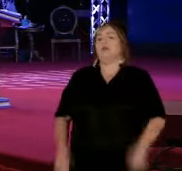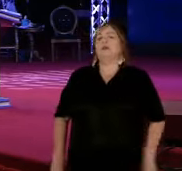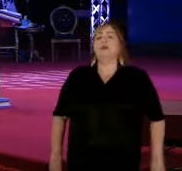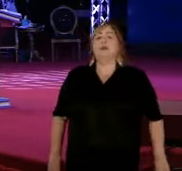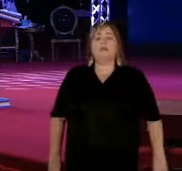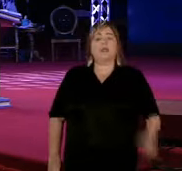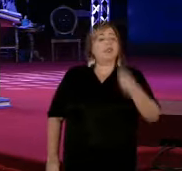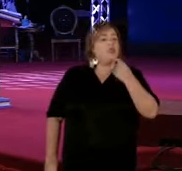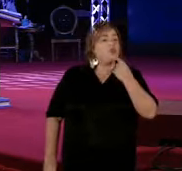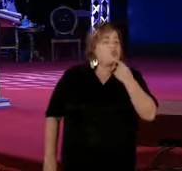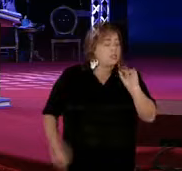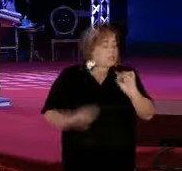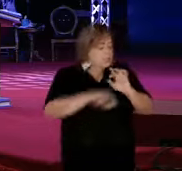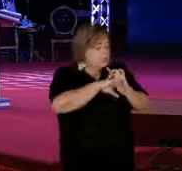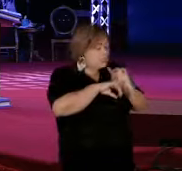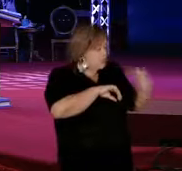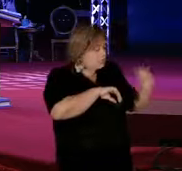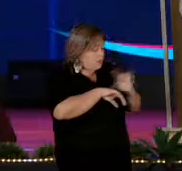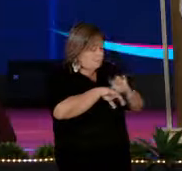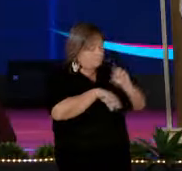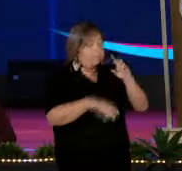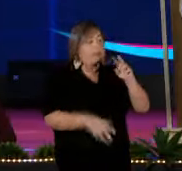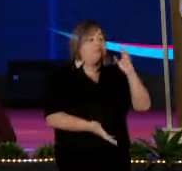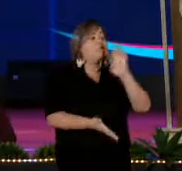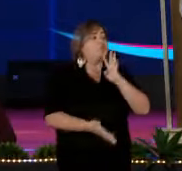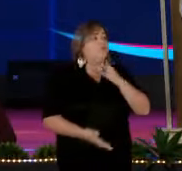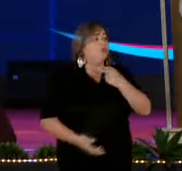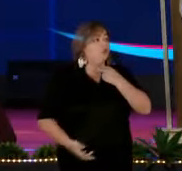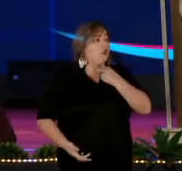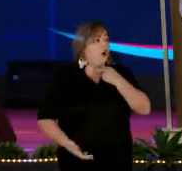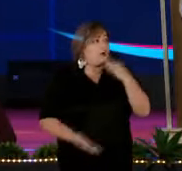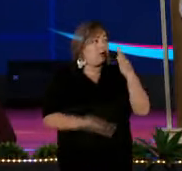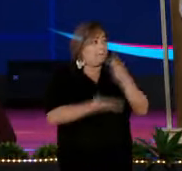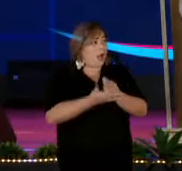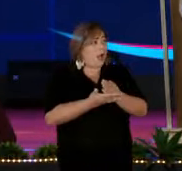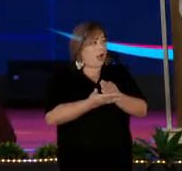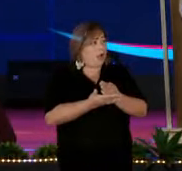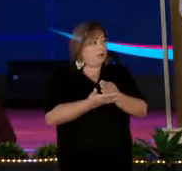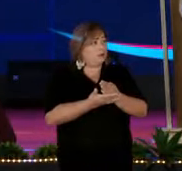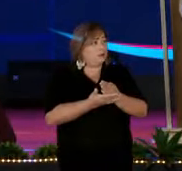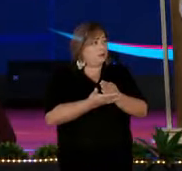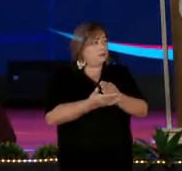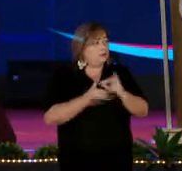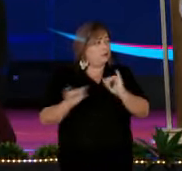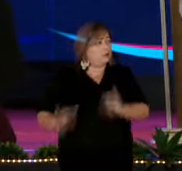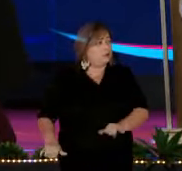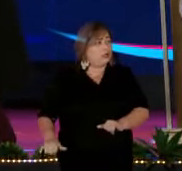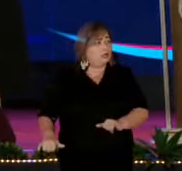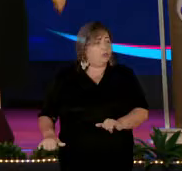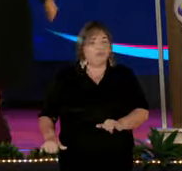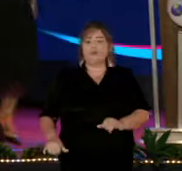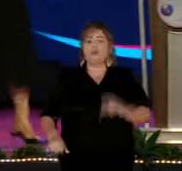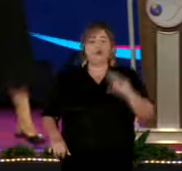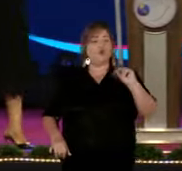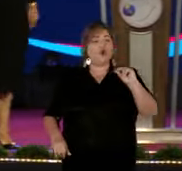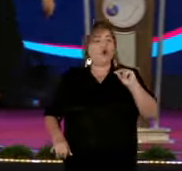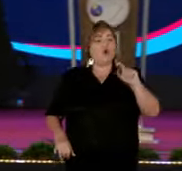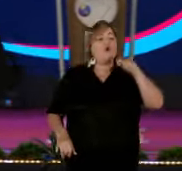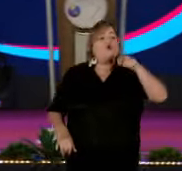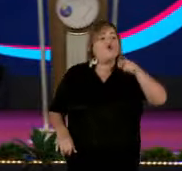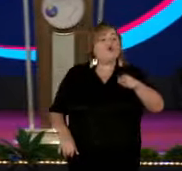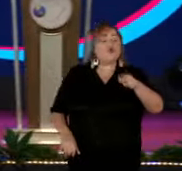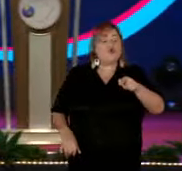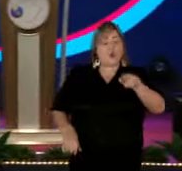se detendrán, se paralizarán, se quedarán quietos. En la marcha es que Dios te